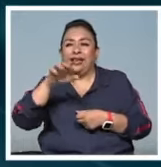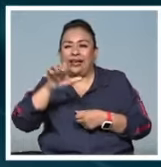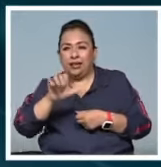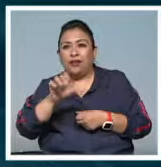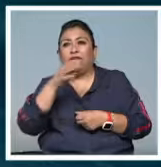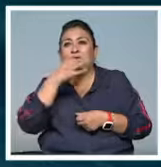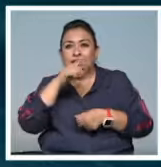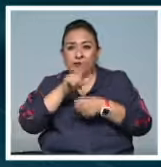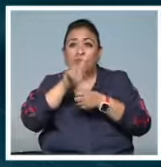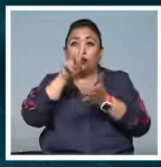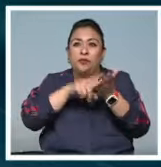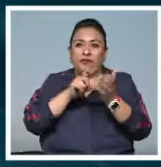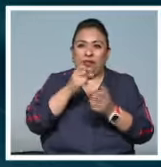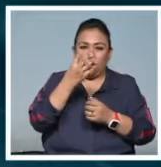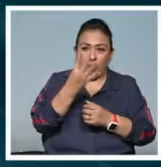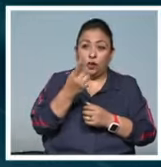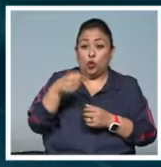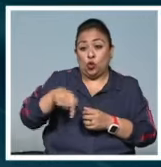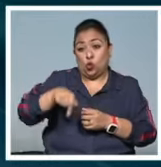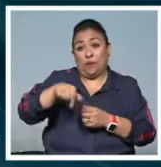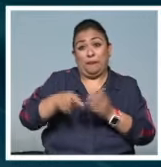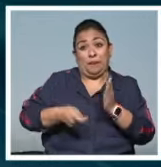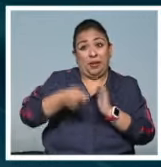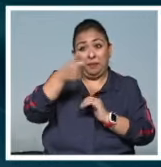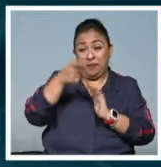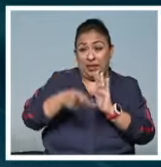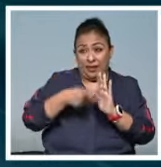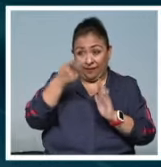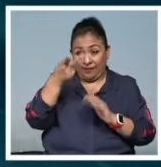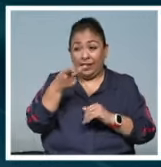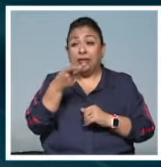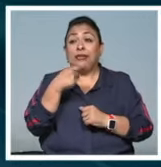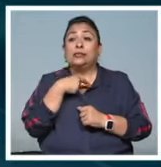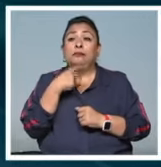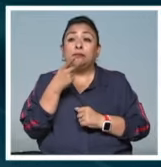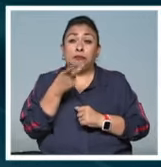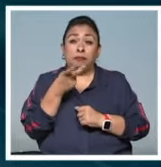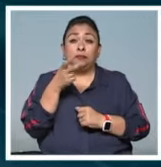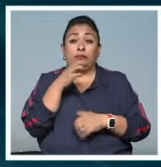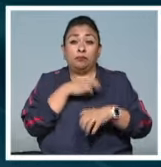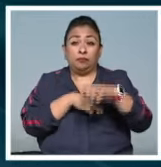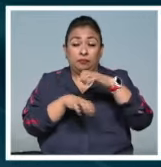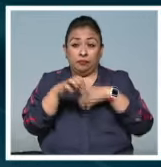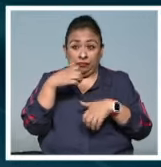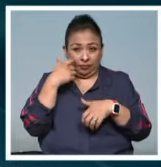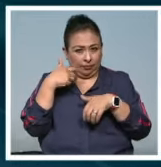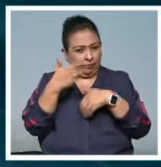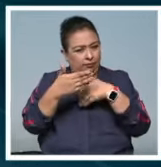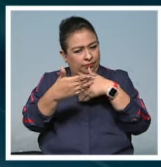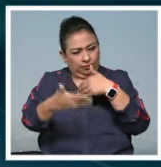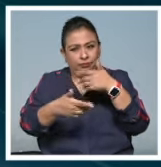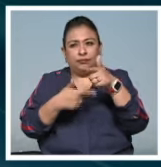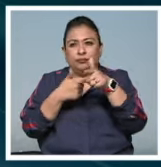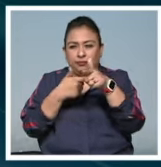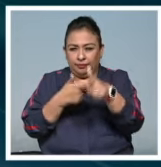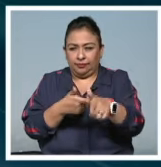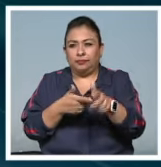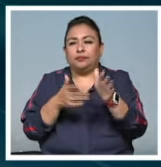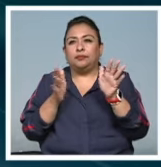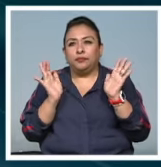2024. Nuestra primera edición es algo que la empresa desea continuar, así